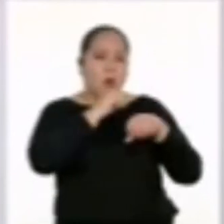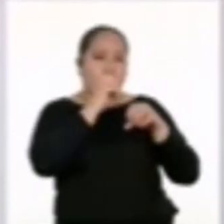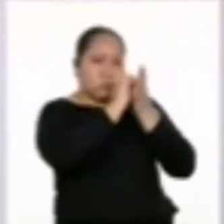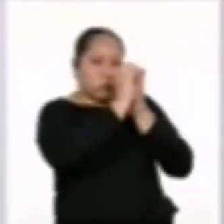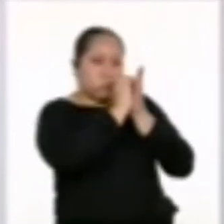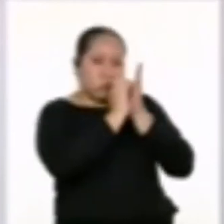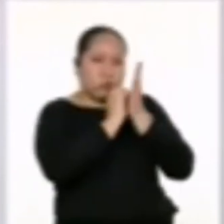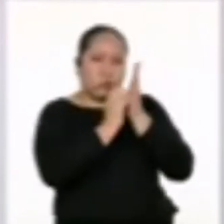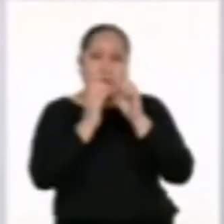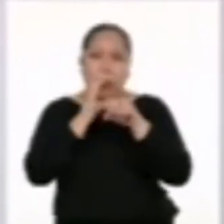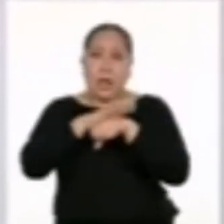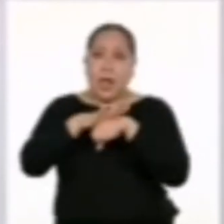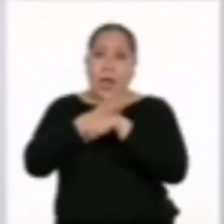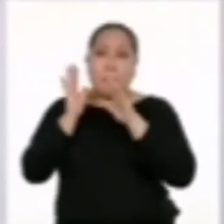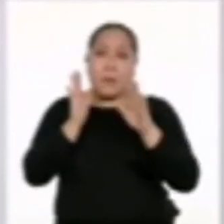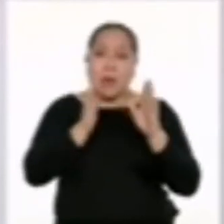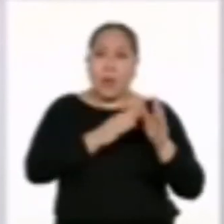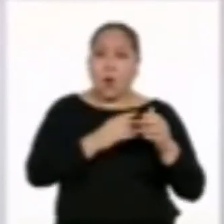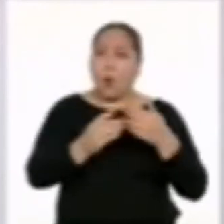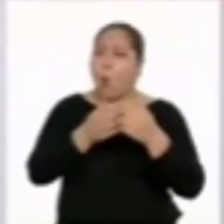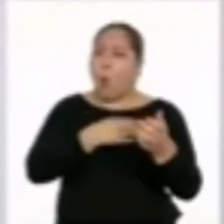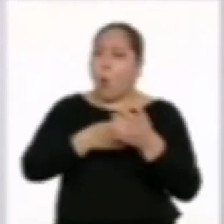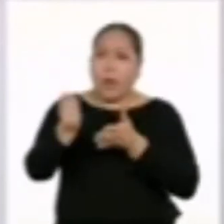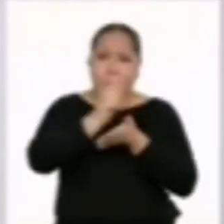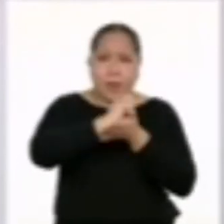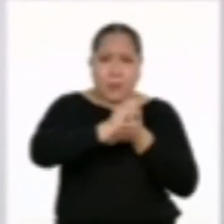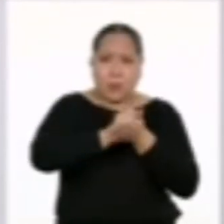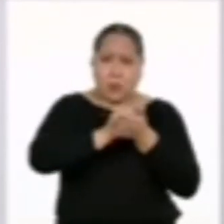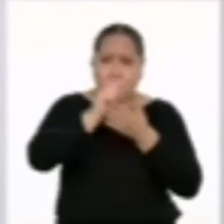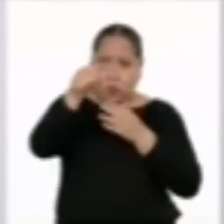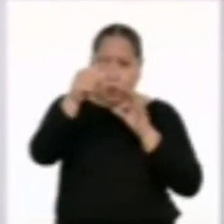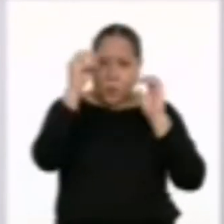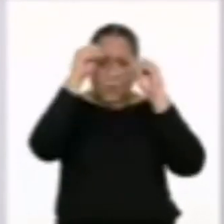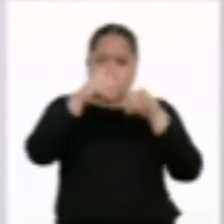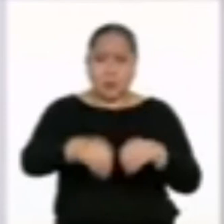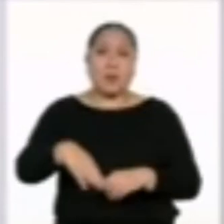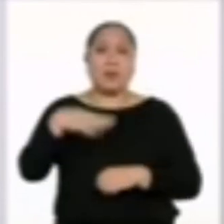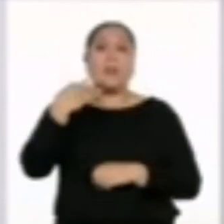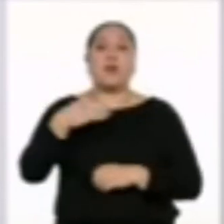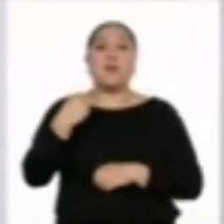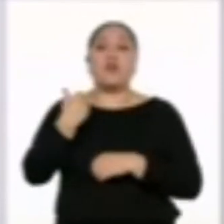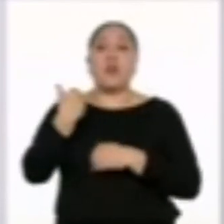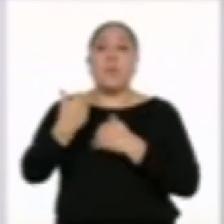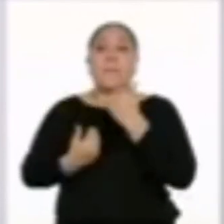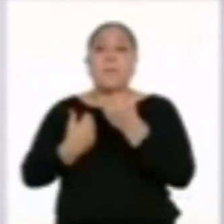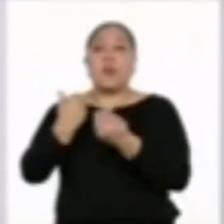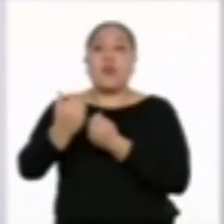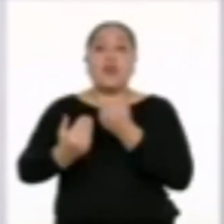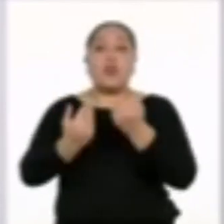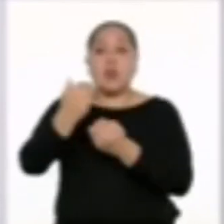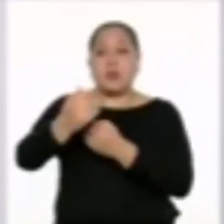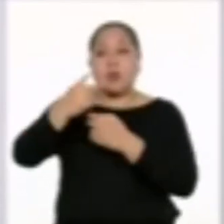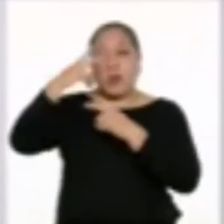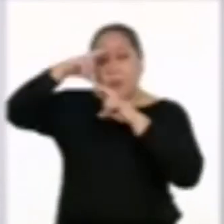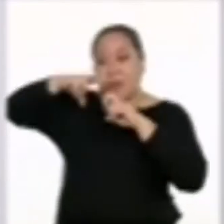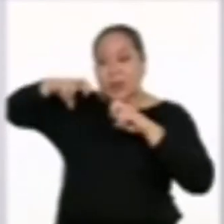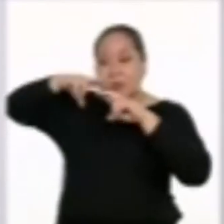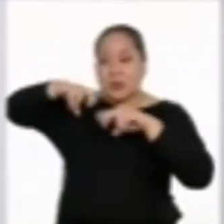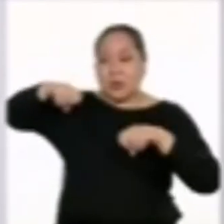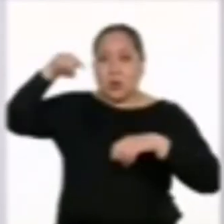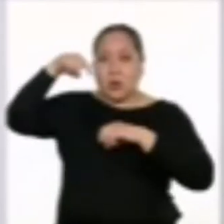plan de mejora como en la de todos los textos que han producido. Siempre hay un proceso previo de investigación